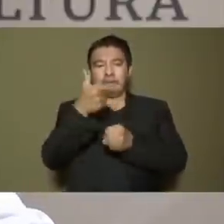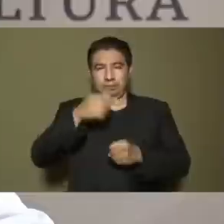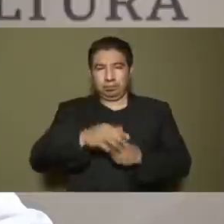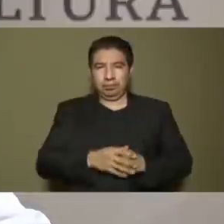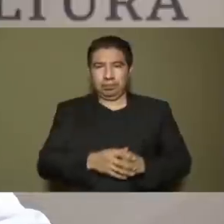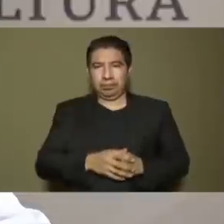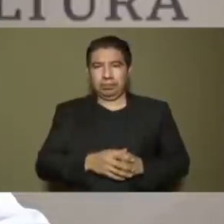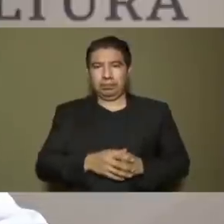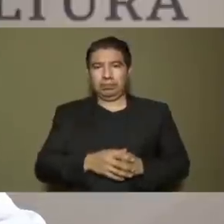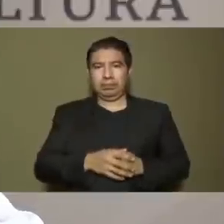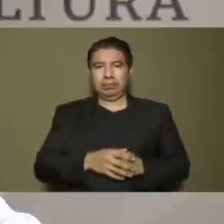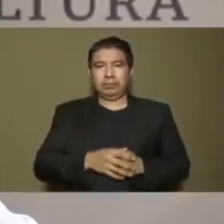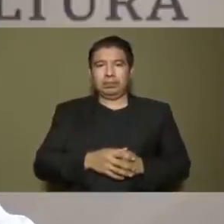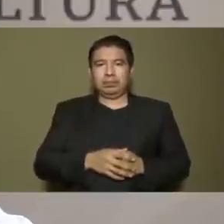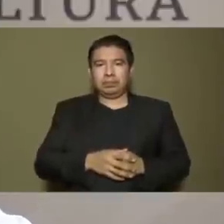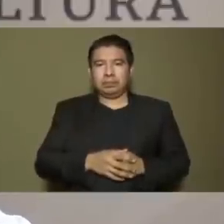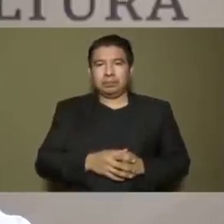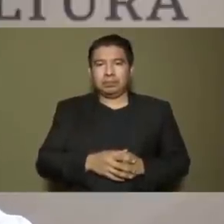pero se le